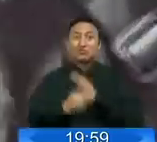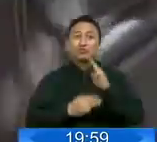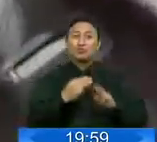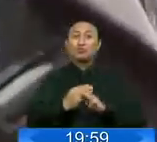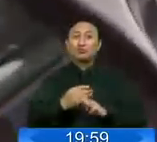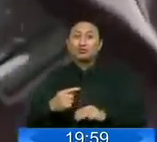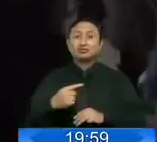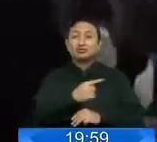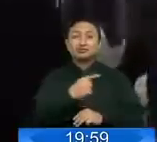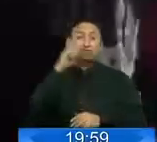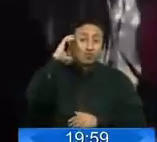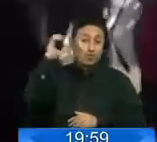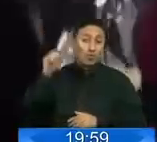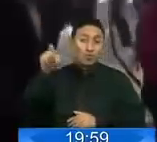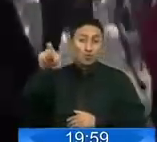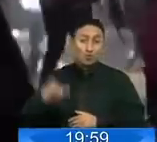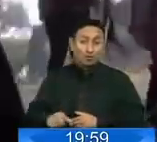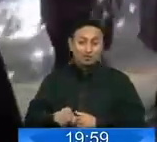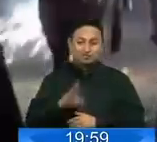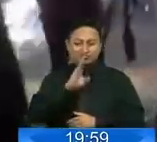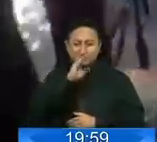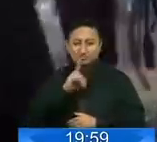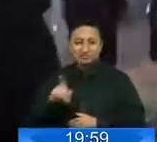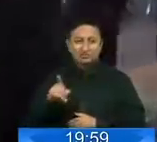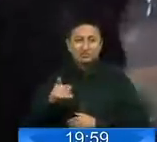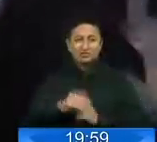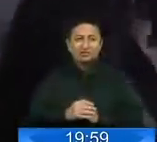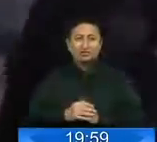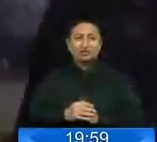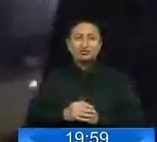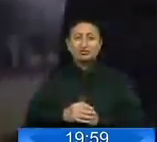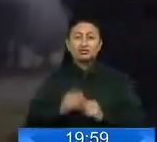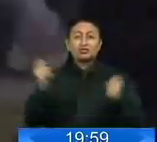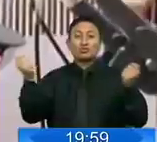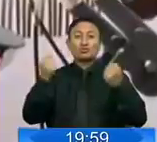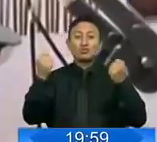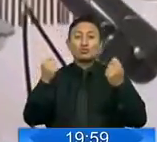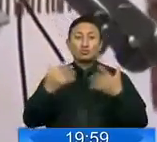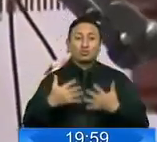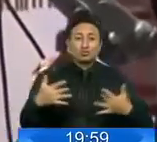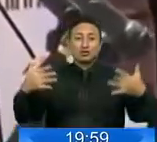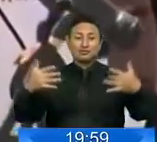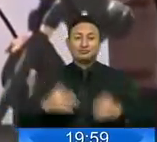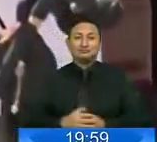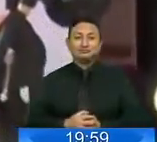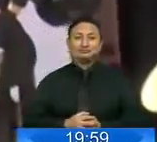de este suelo son siempre afectos a las grandes manifestaciones del espíritu.